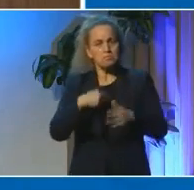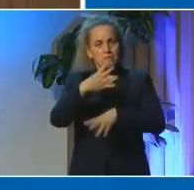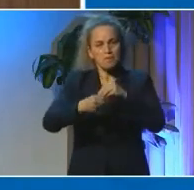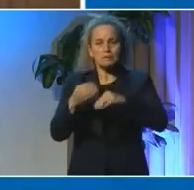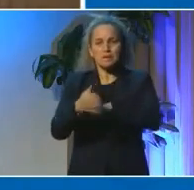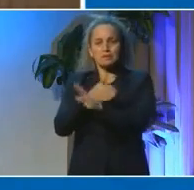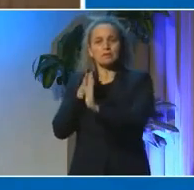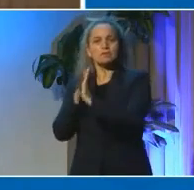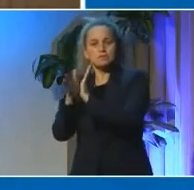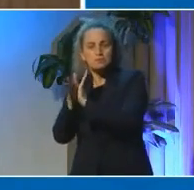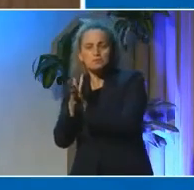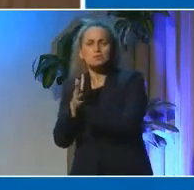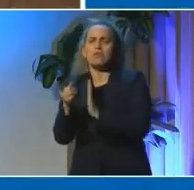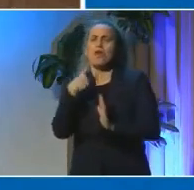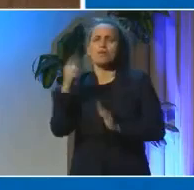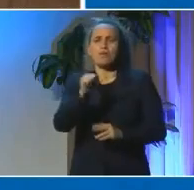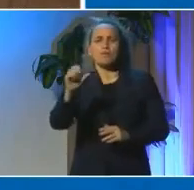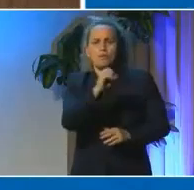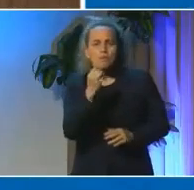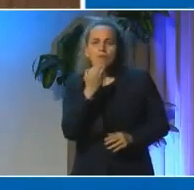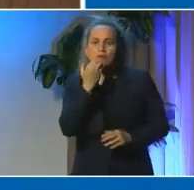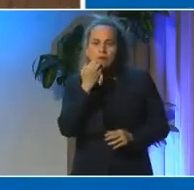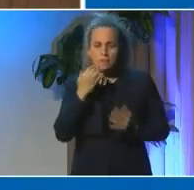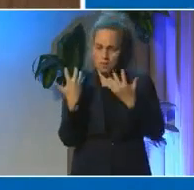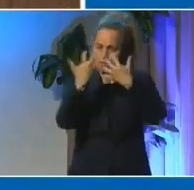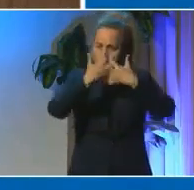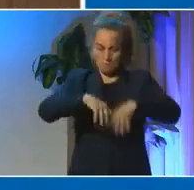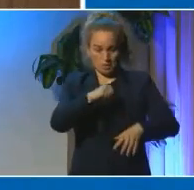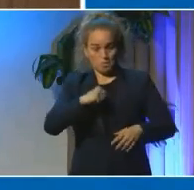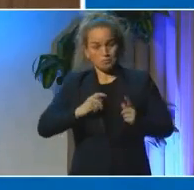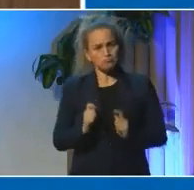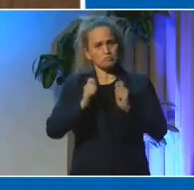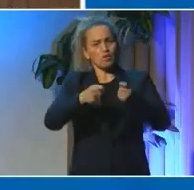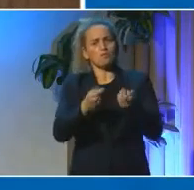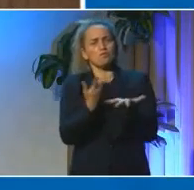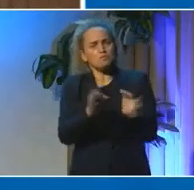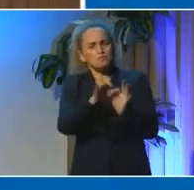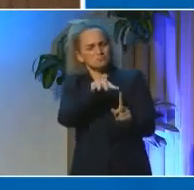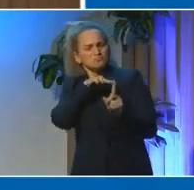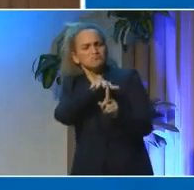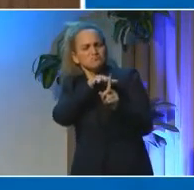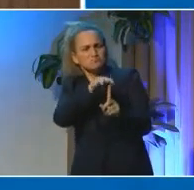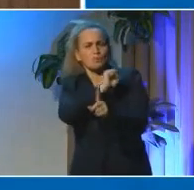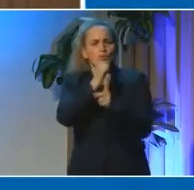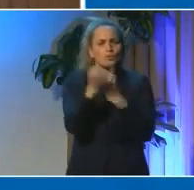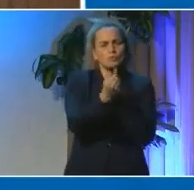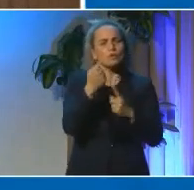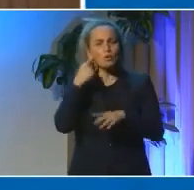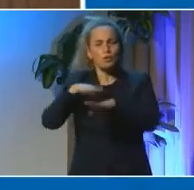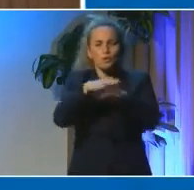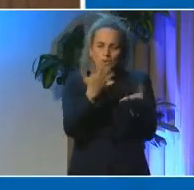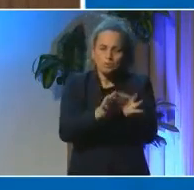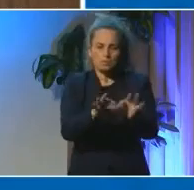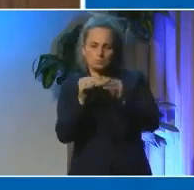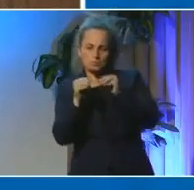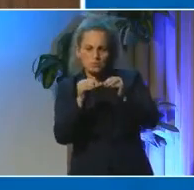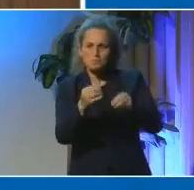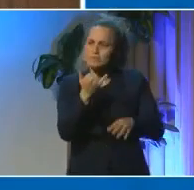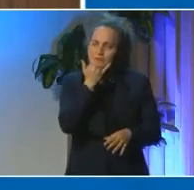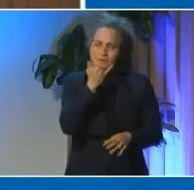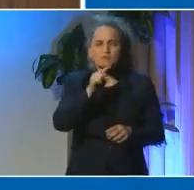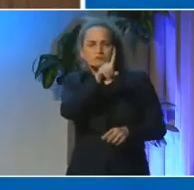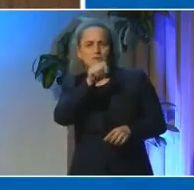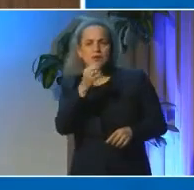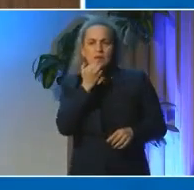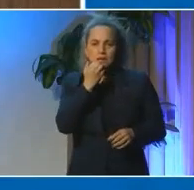tú mencionabas y lo mencionaban todos el rol de la empresa privada también es movilizar sociedad crear educación y concepto de Qué pasa